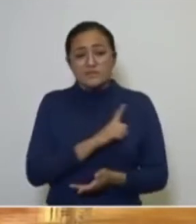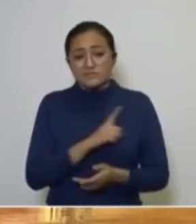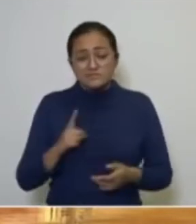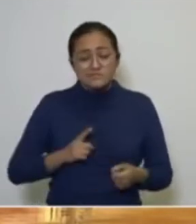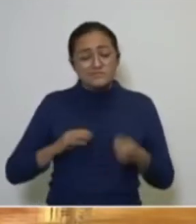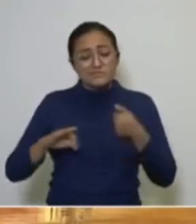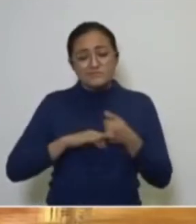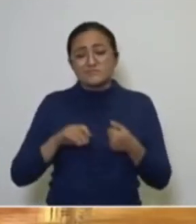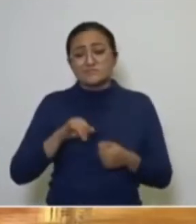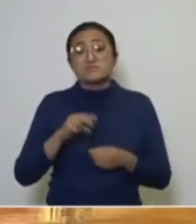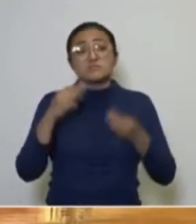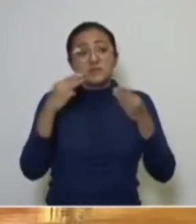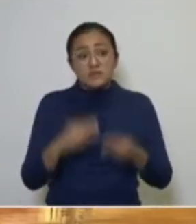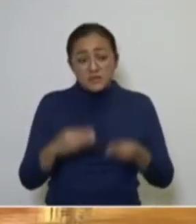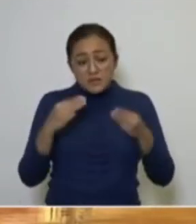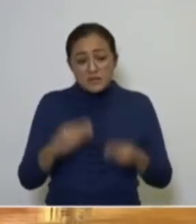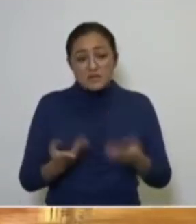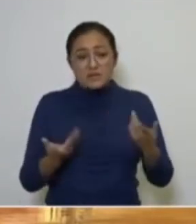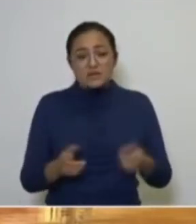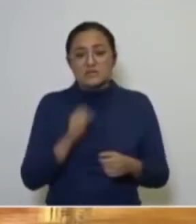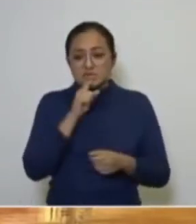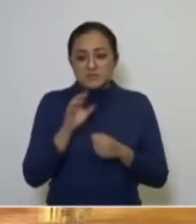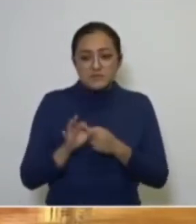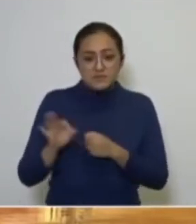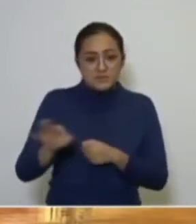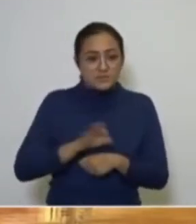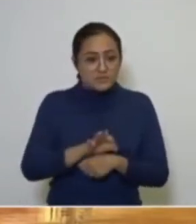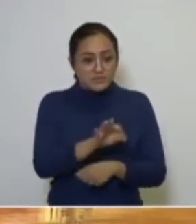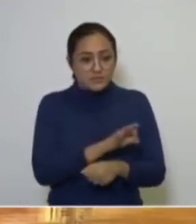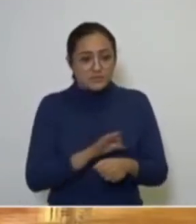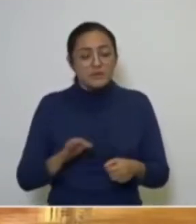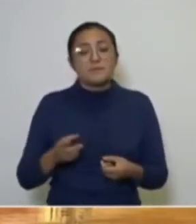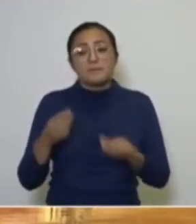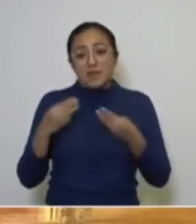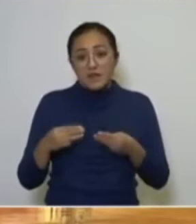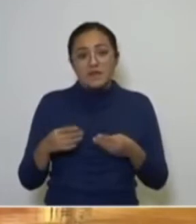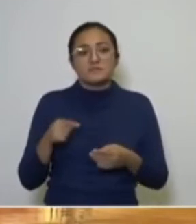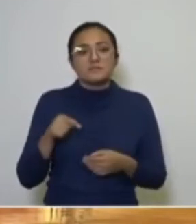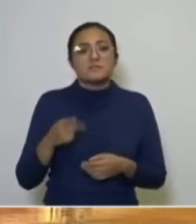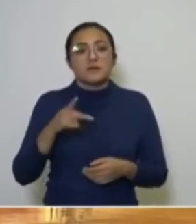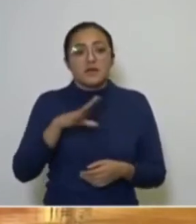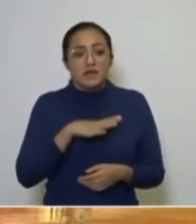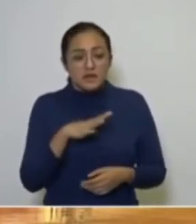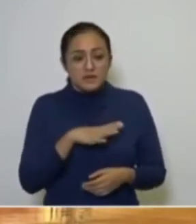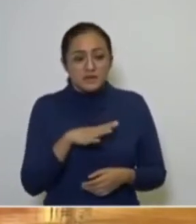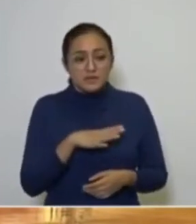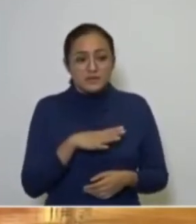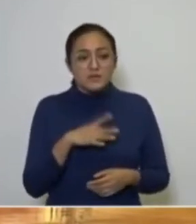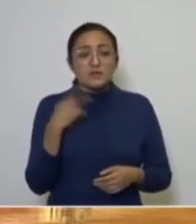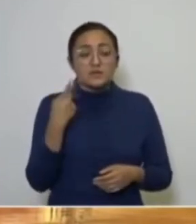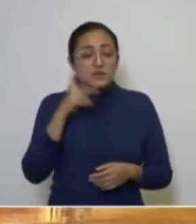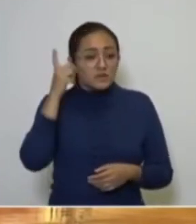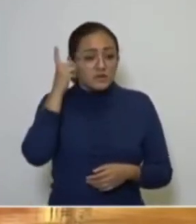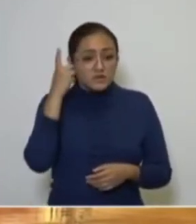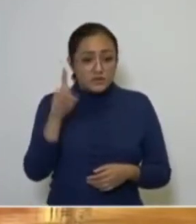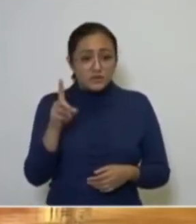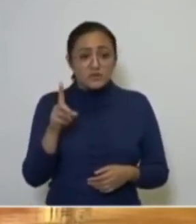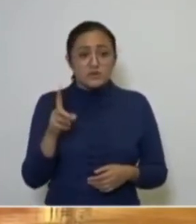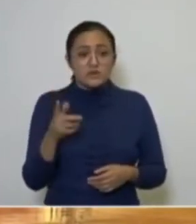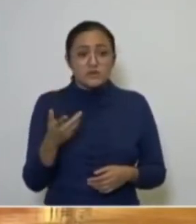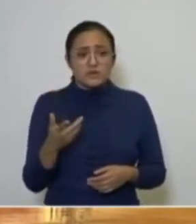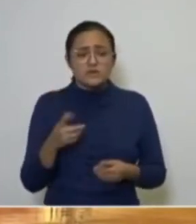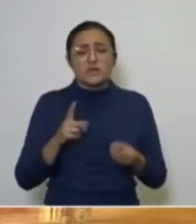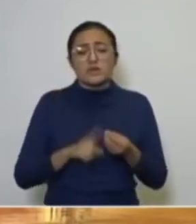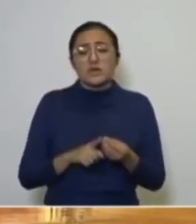mercados en las zonas adyacentes y si existe un propietario de